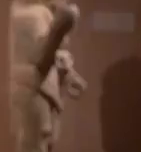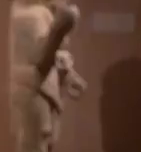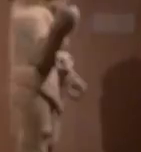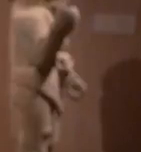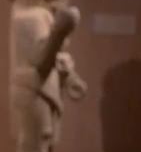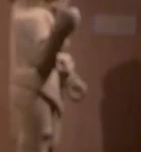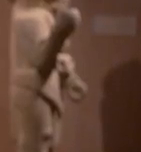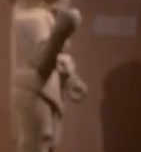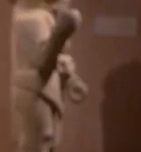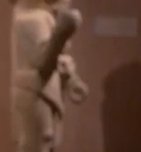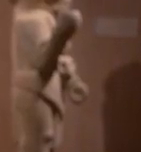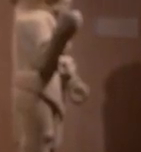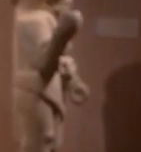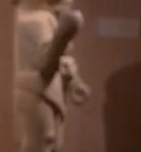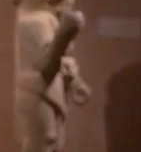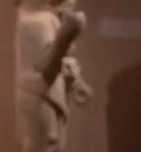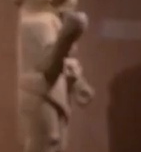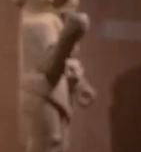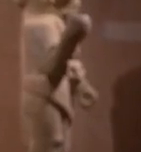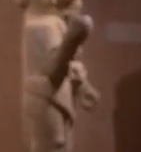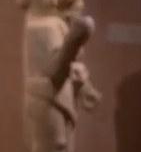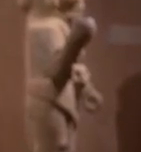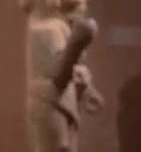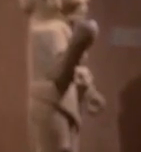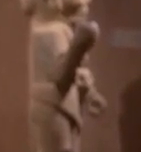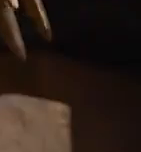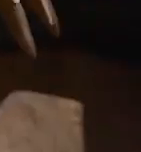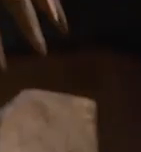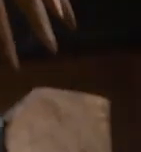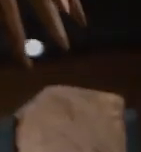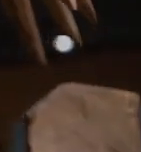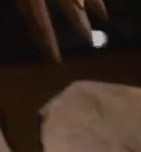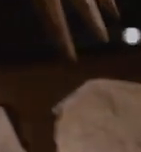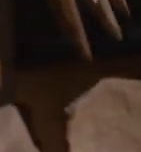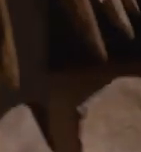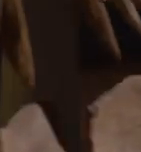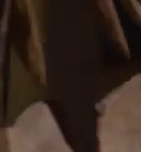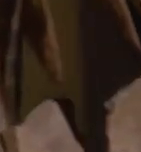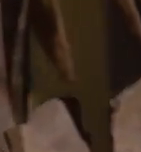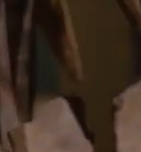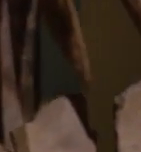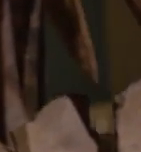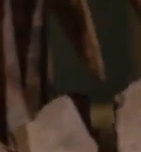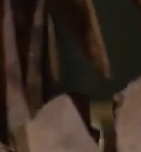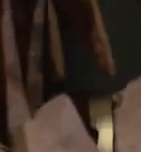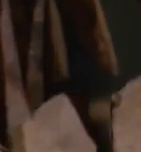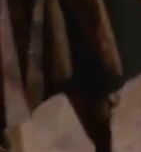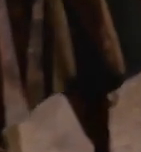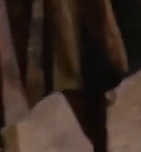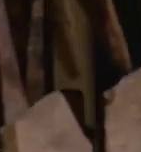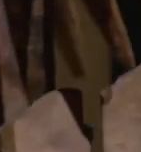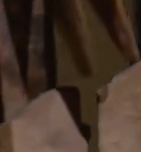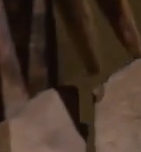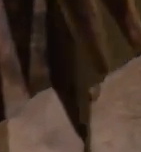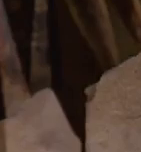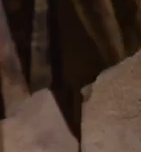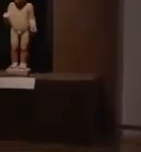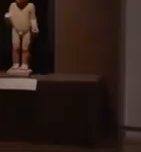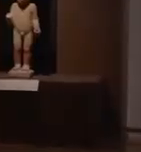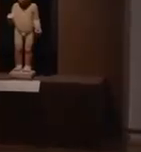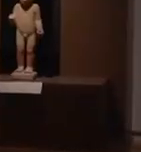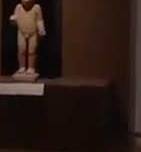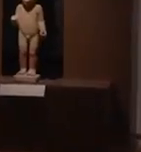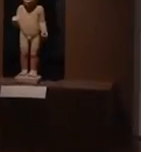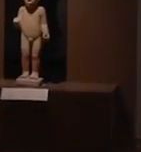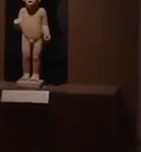robadas, las piezas que eran como iban a estar en subasta y que iban a estar en una exposición, que iban a estar aquí en el museo. Es hacerle justicia a las